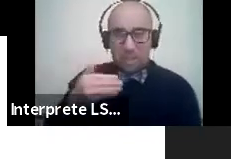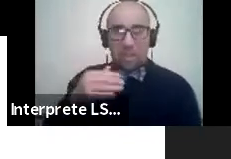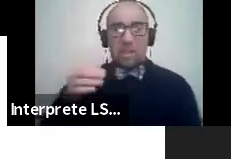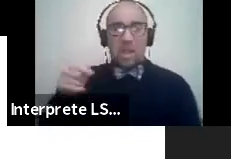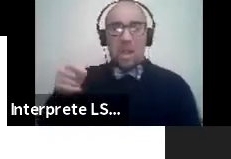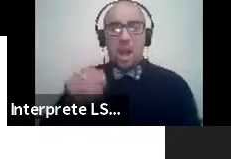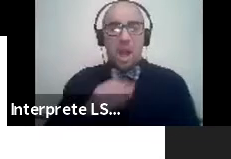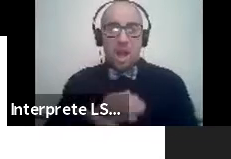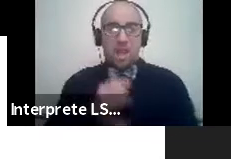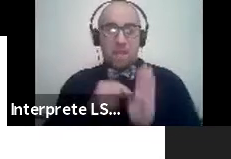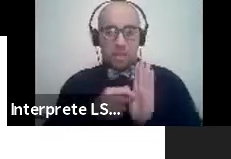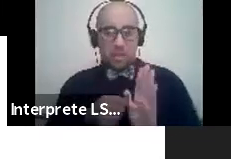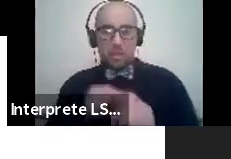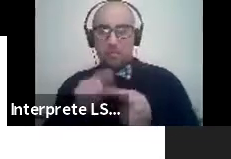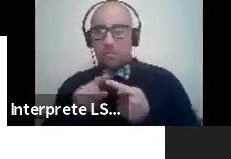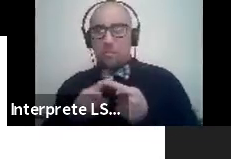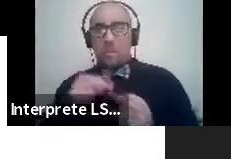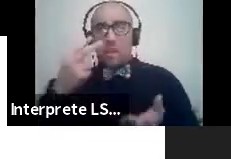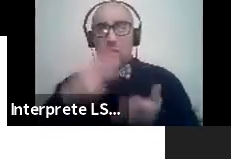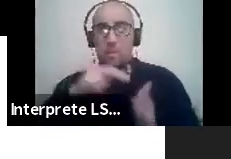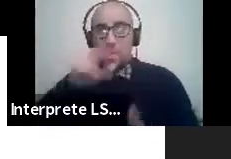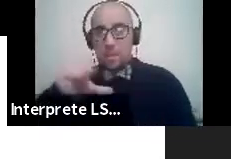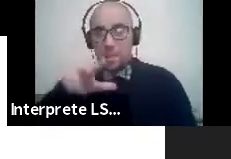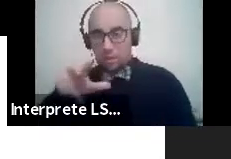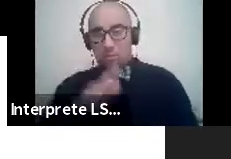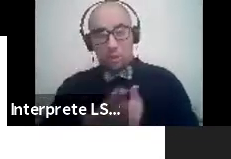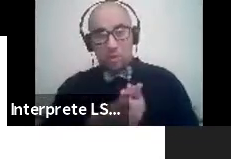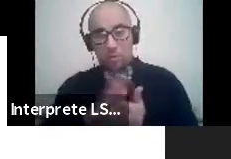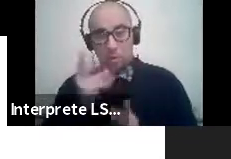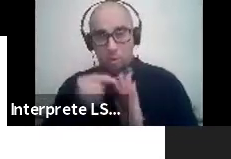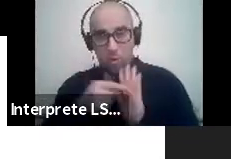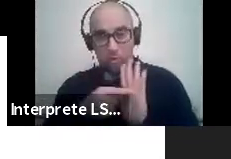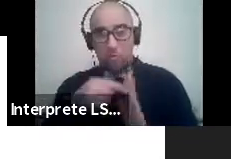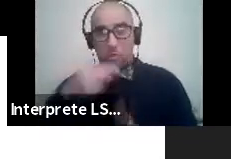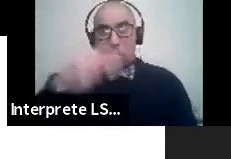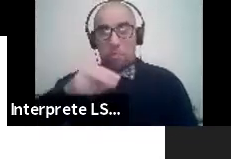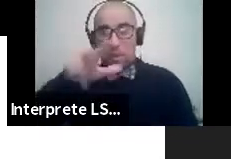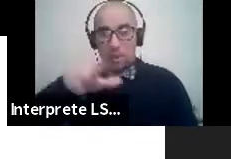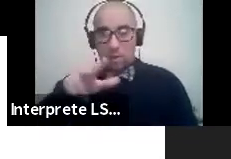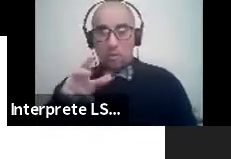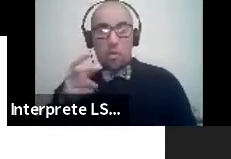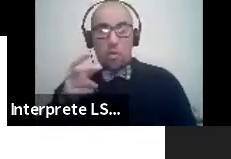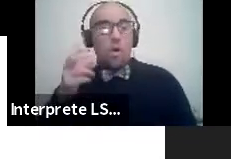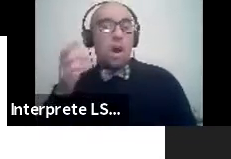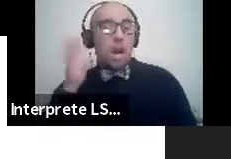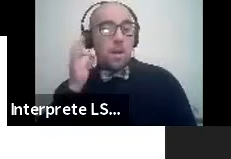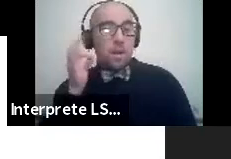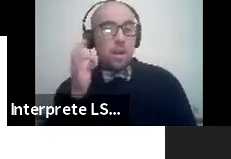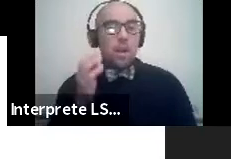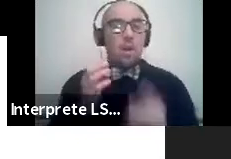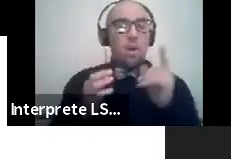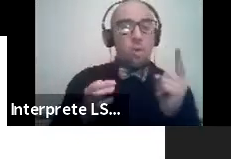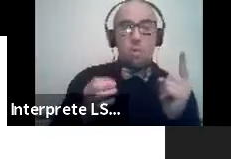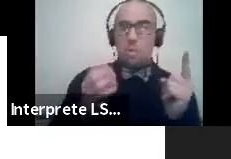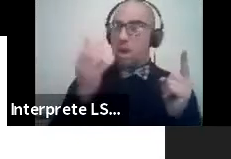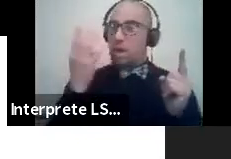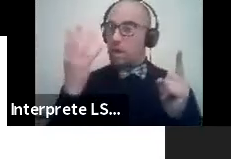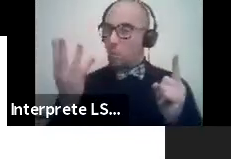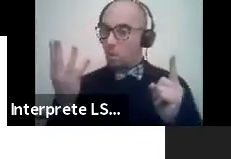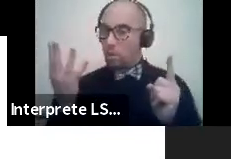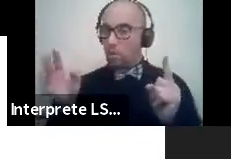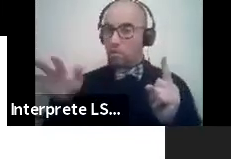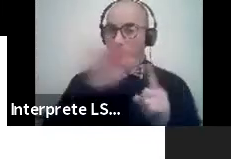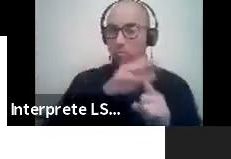les cuento otras. En 2018, las mujeres ocuparon solo 1 de cada 4 matrículas